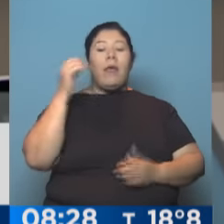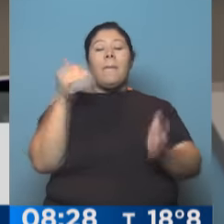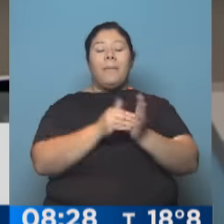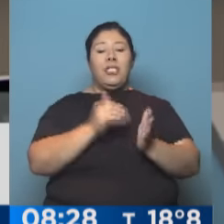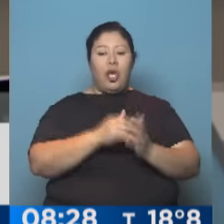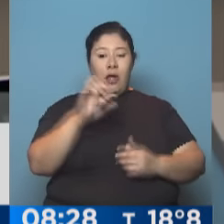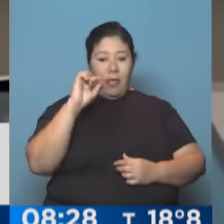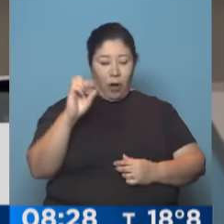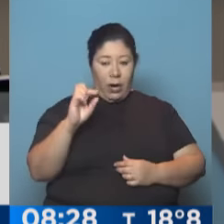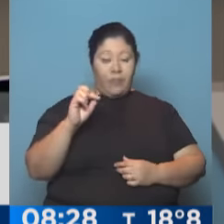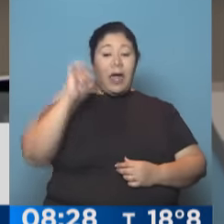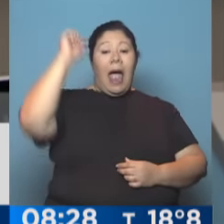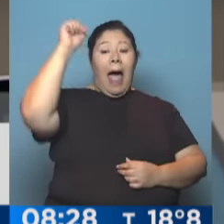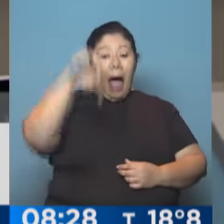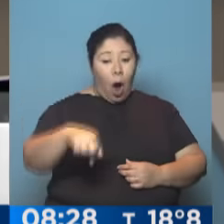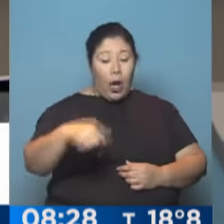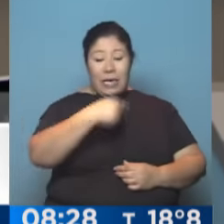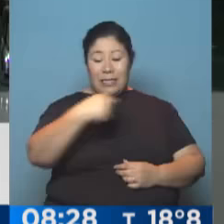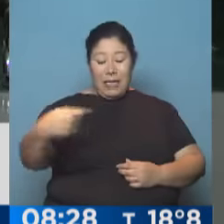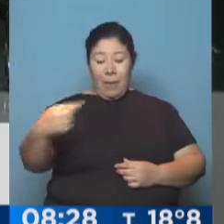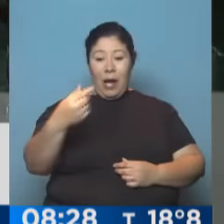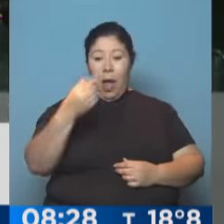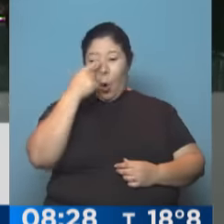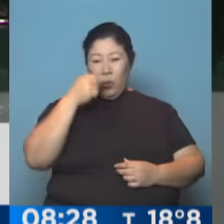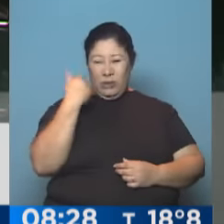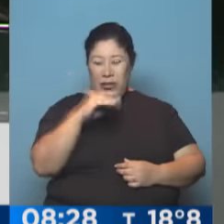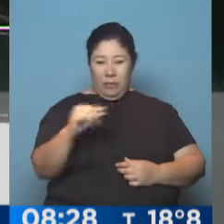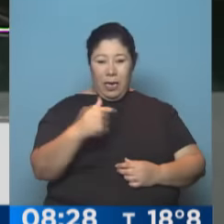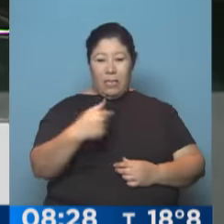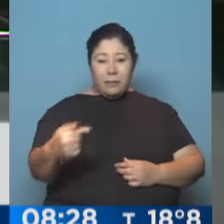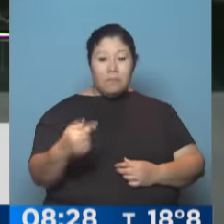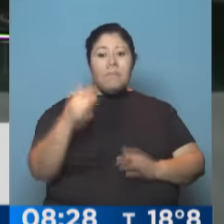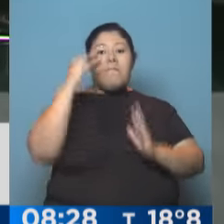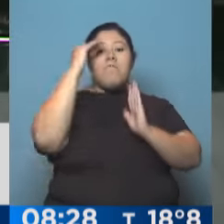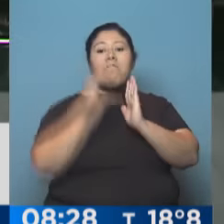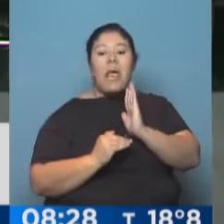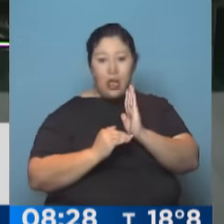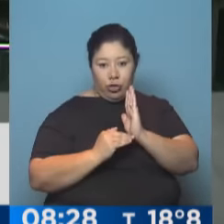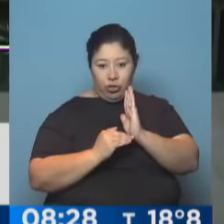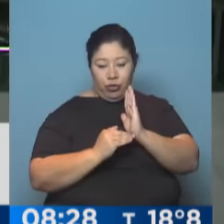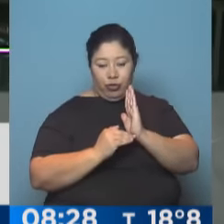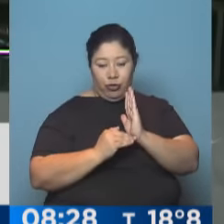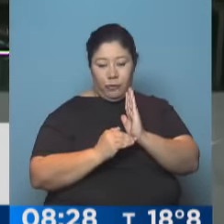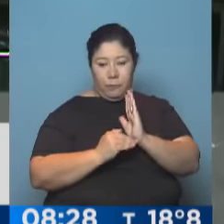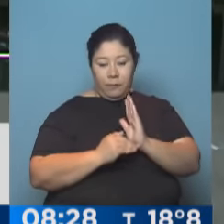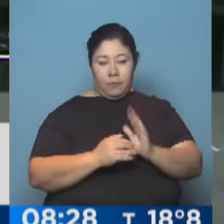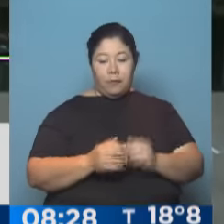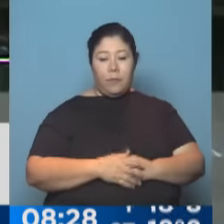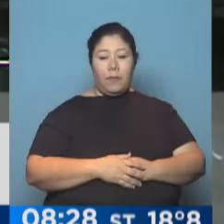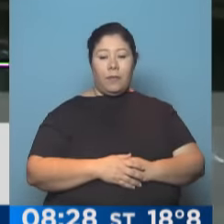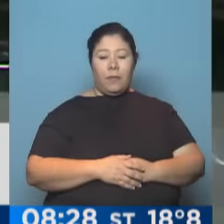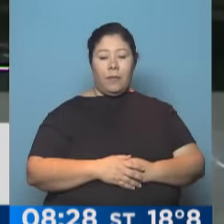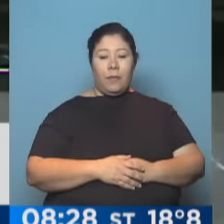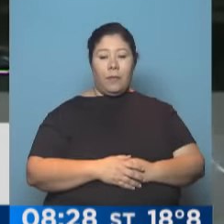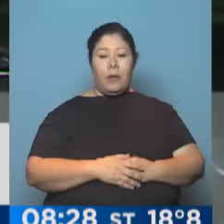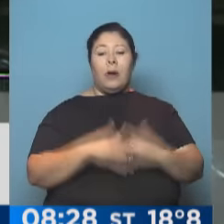192 millones de dólares de esta última semana es decir todavía más baja que la semana anterior eh